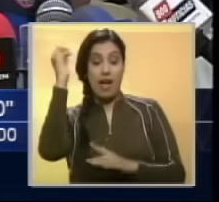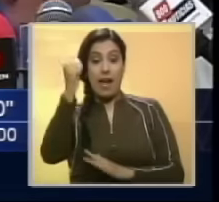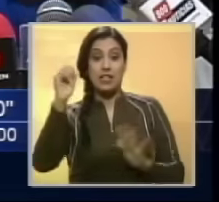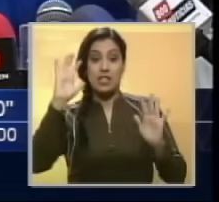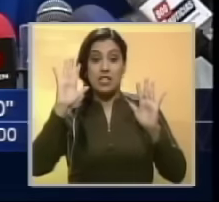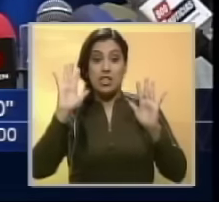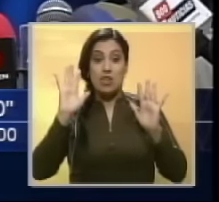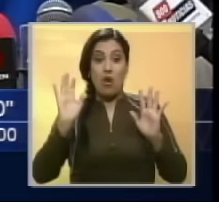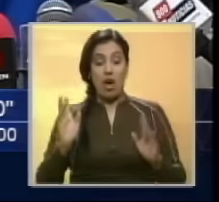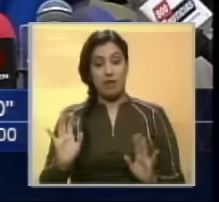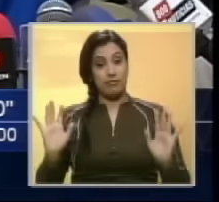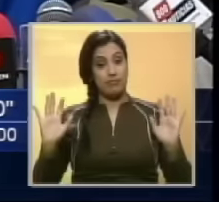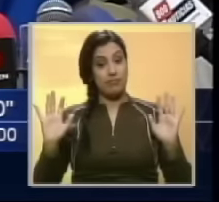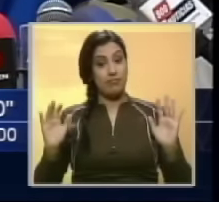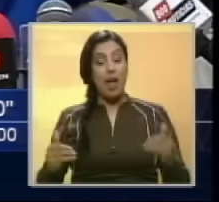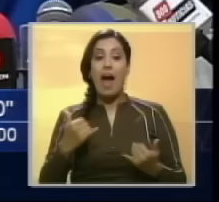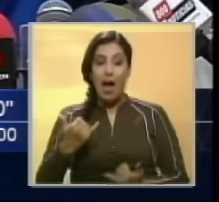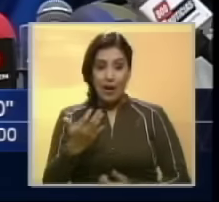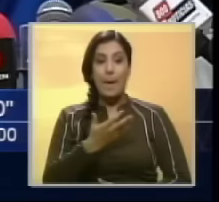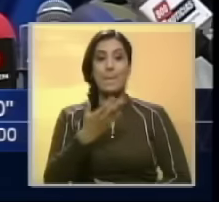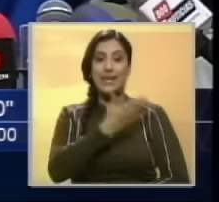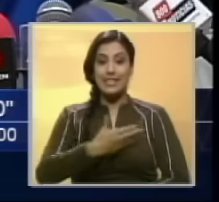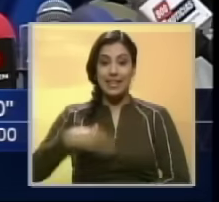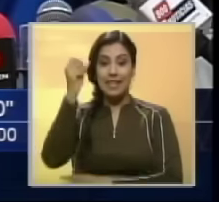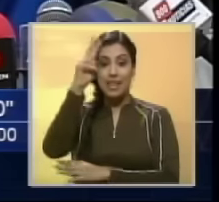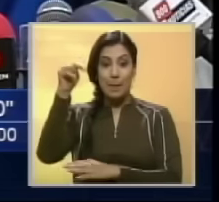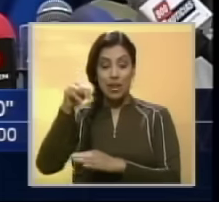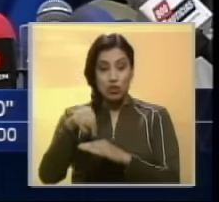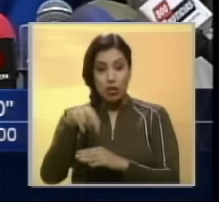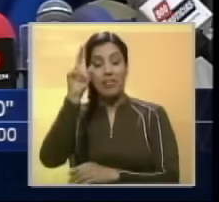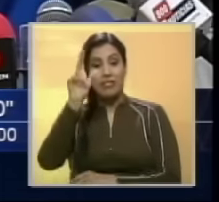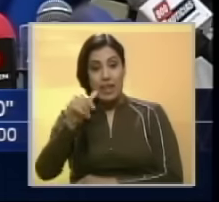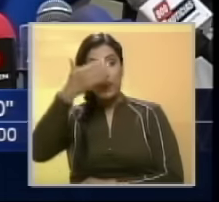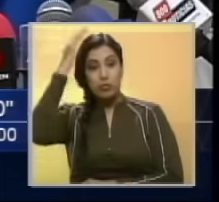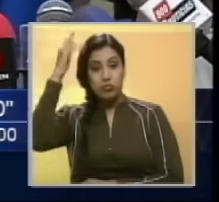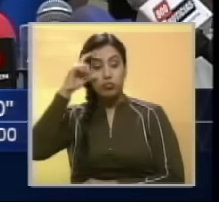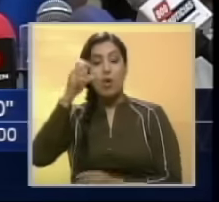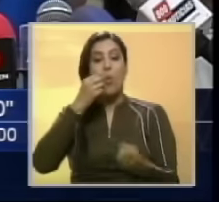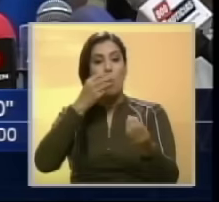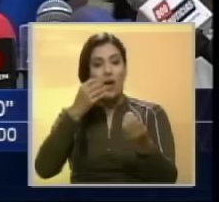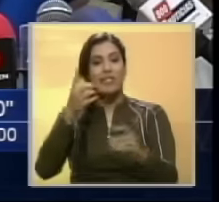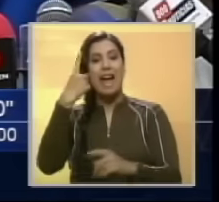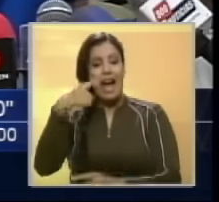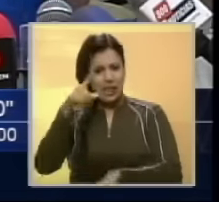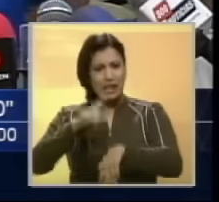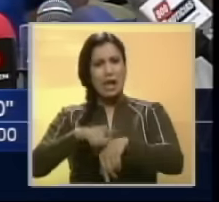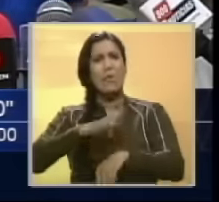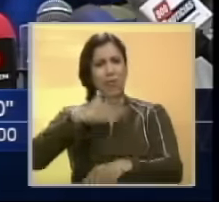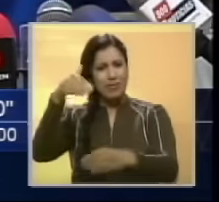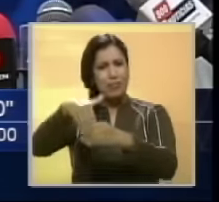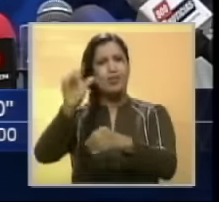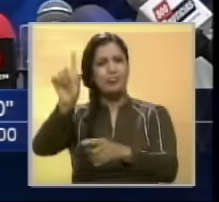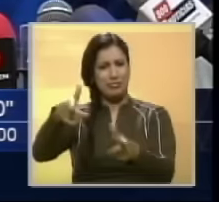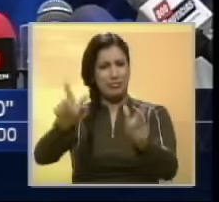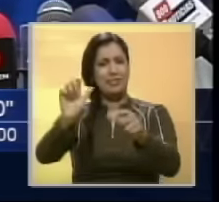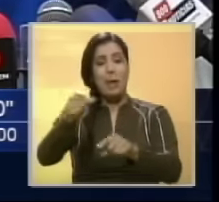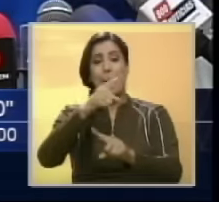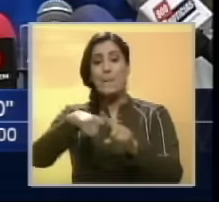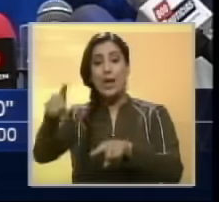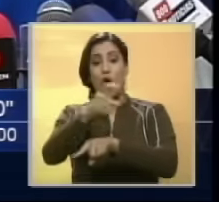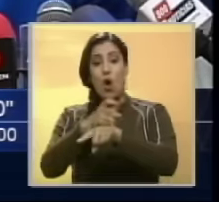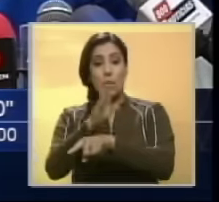magnicidio por su parte el presidente de la asamblea nacional Henry Ramos aud asevera que si hay tiempo para un referéndum pero que el